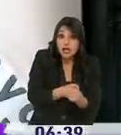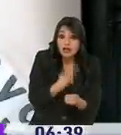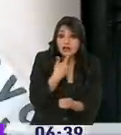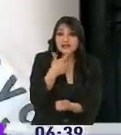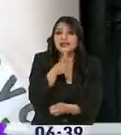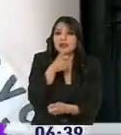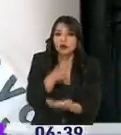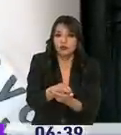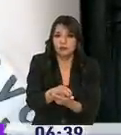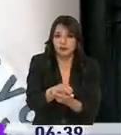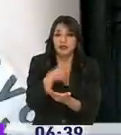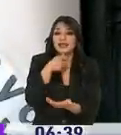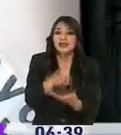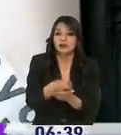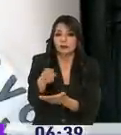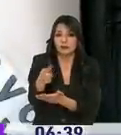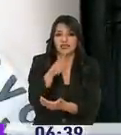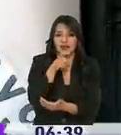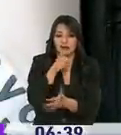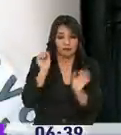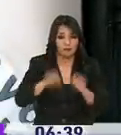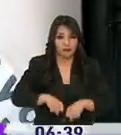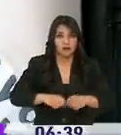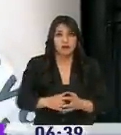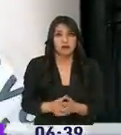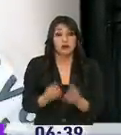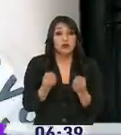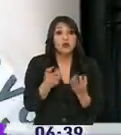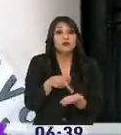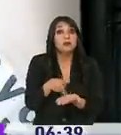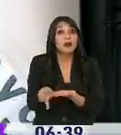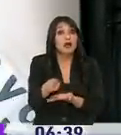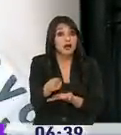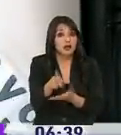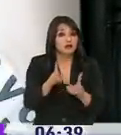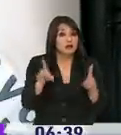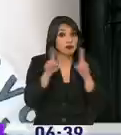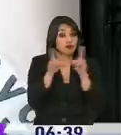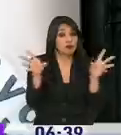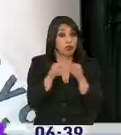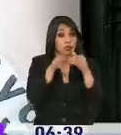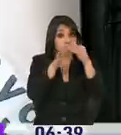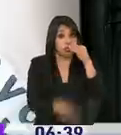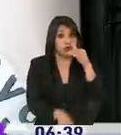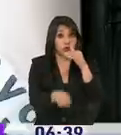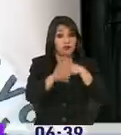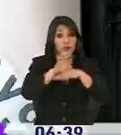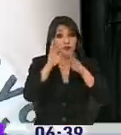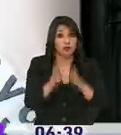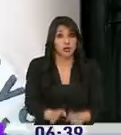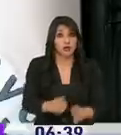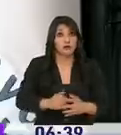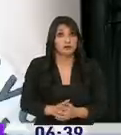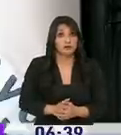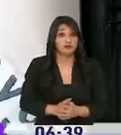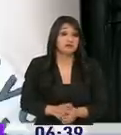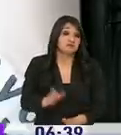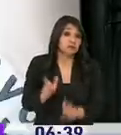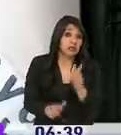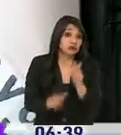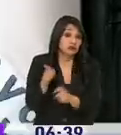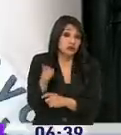compró esta base de datos? ¿Cuánto se pagó por estas bases de datos? ¿Y esta señora o estas personas